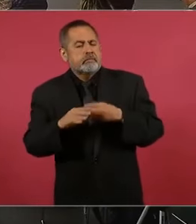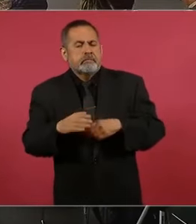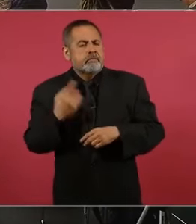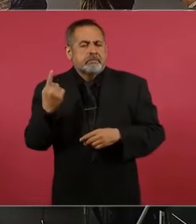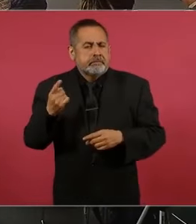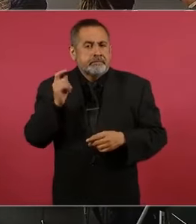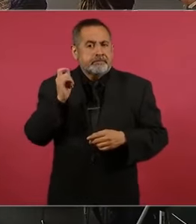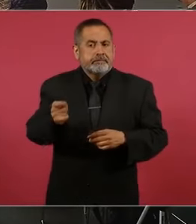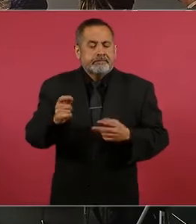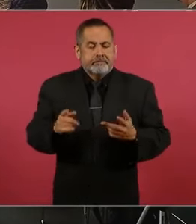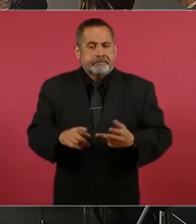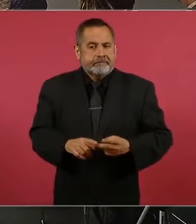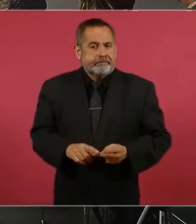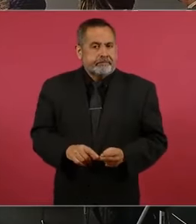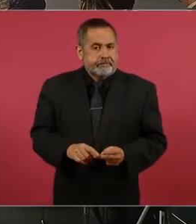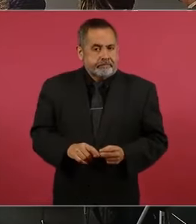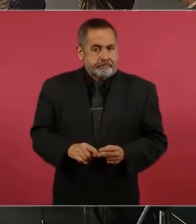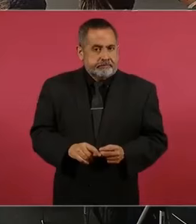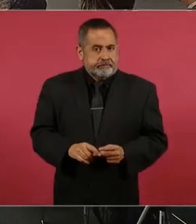porque